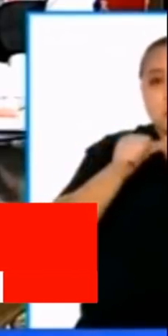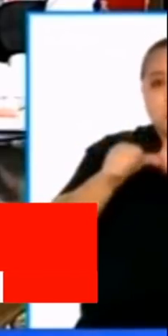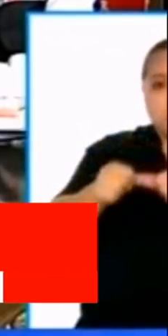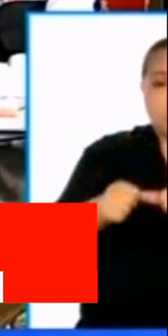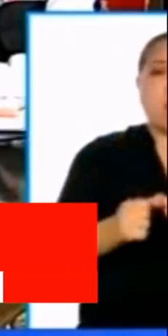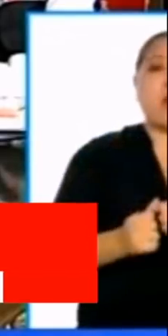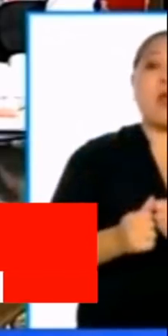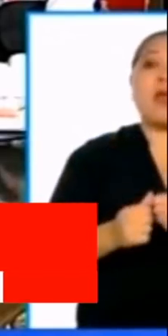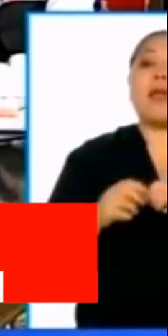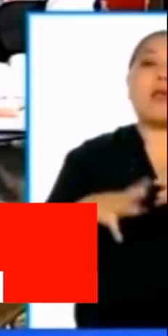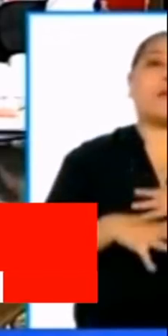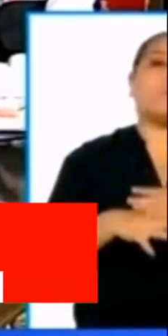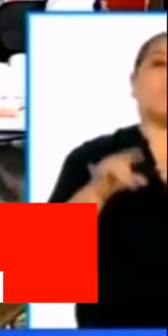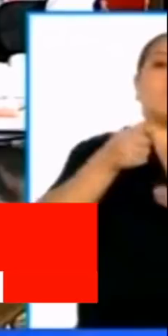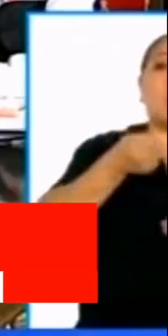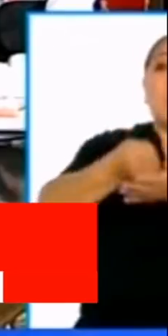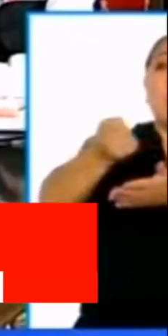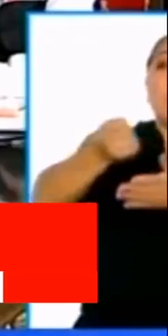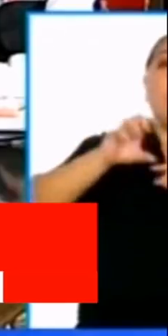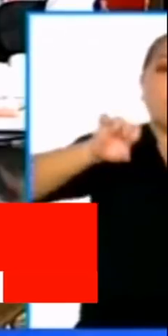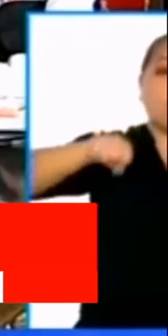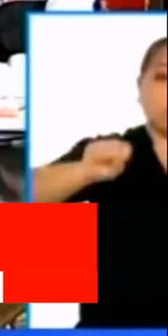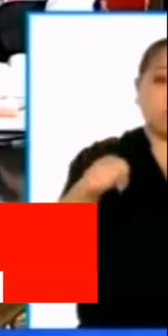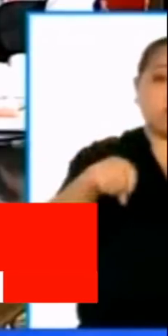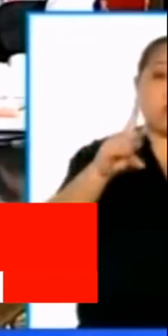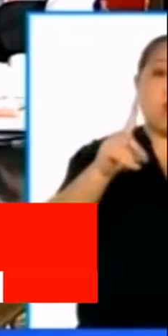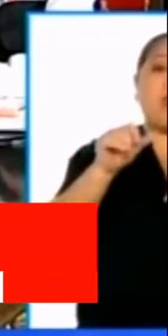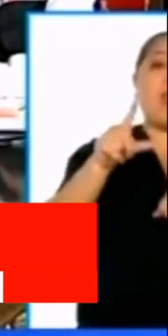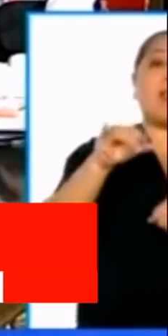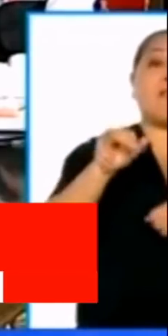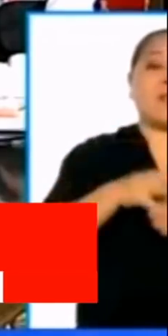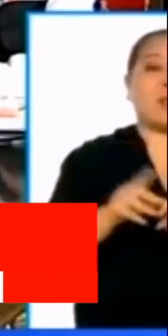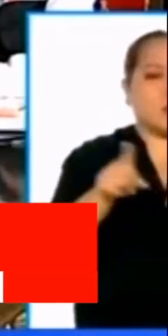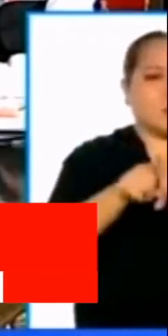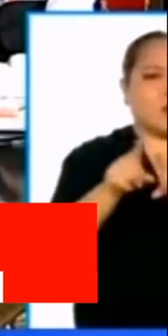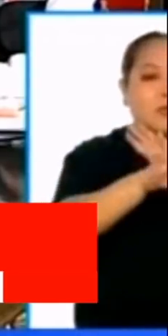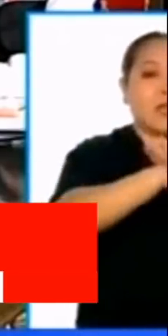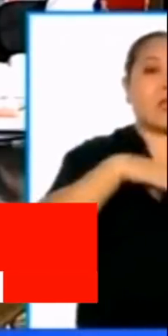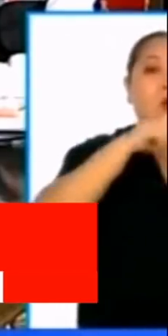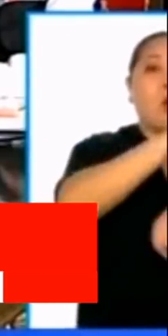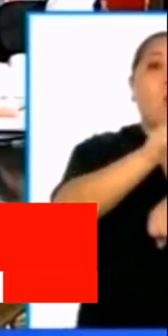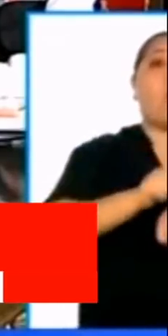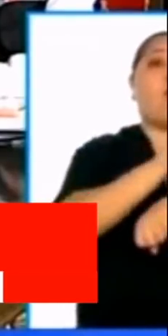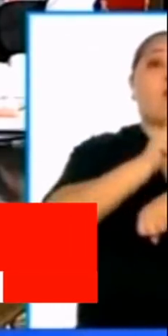poder continuar funcionando el delivery, todas las medidas que ya conocemos, y podemos salir